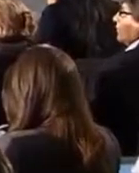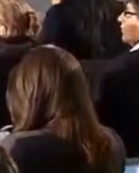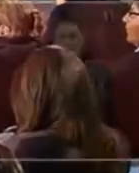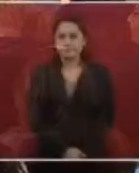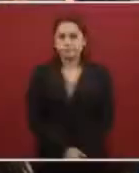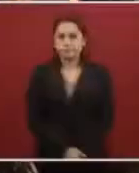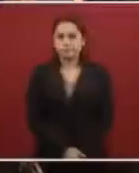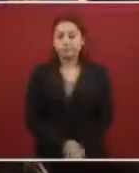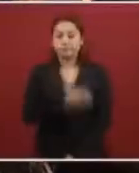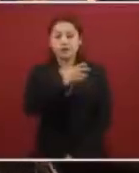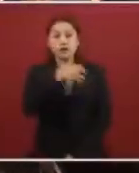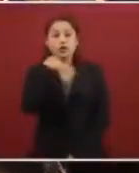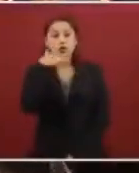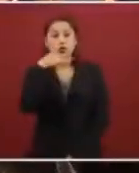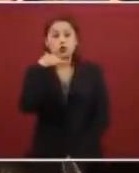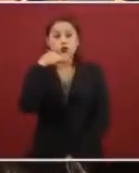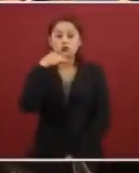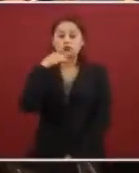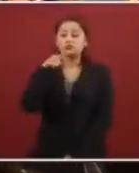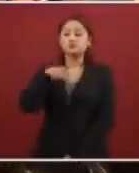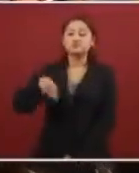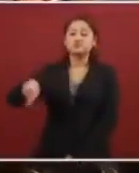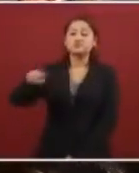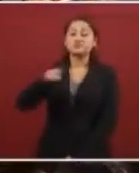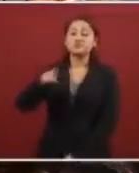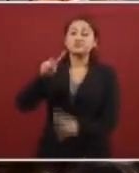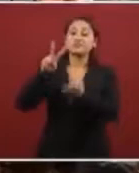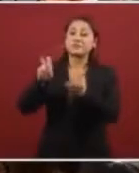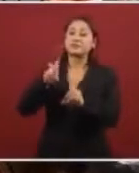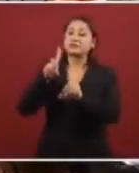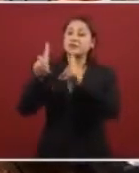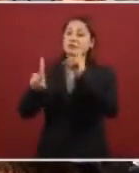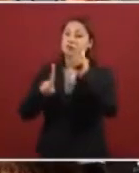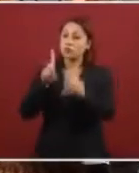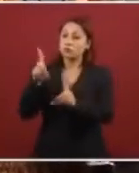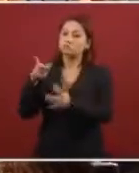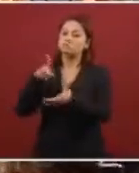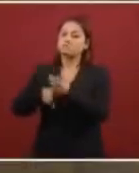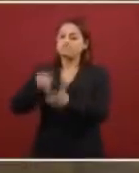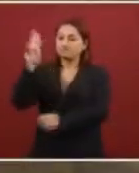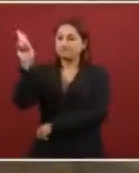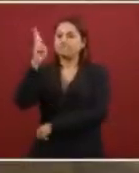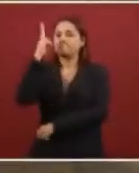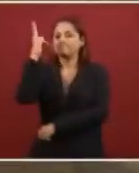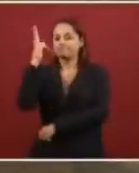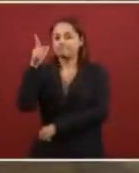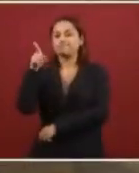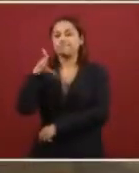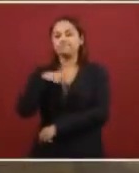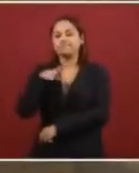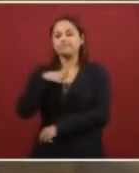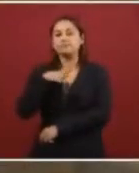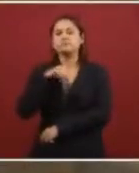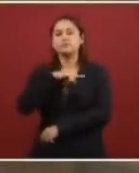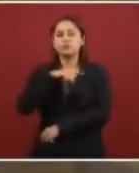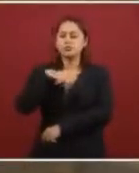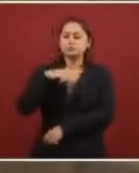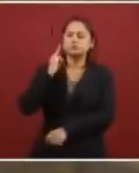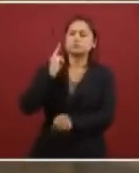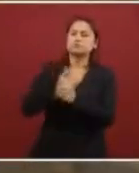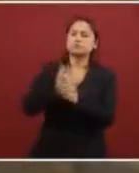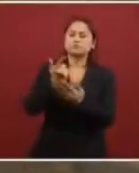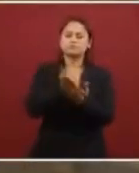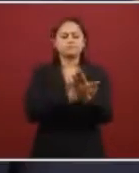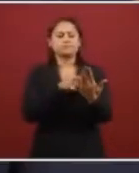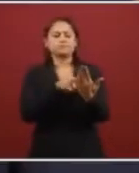universidades. This tenemos corruption conocimientos has been in, sports de and universities. De desvíos millonarios they've por parte deviated del